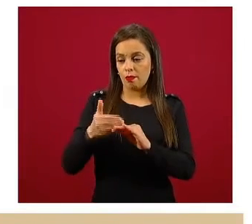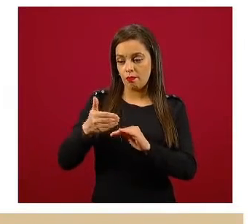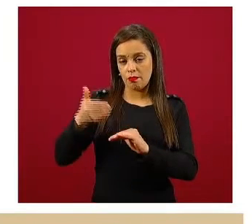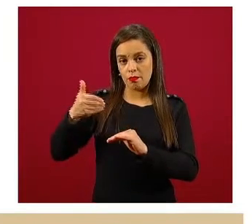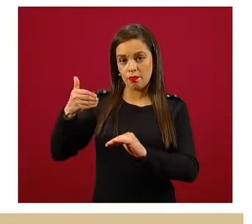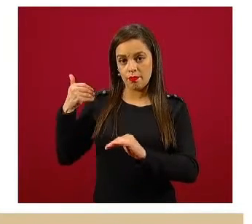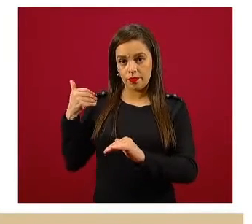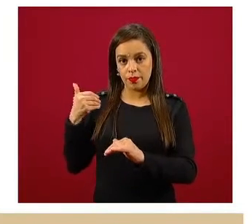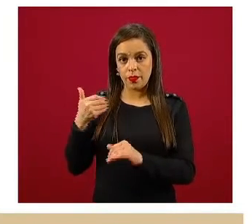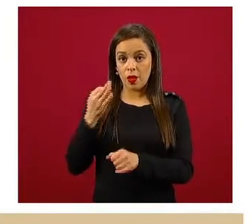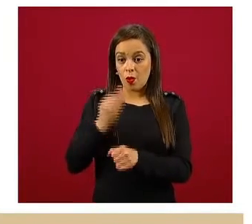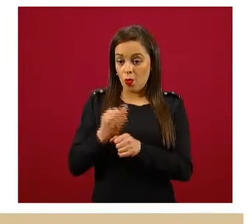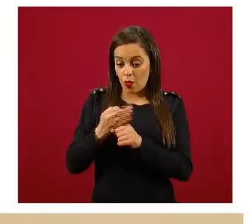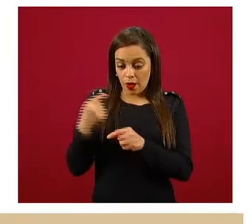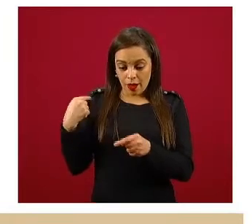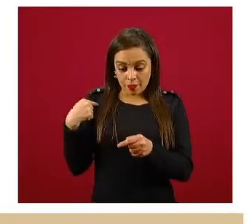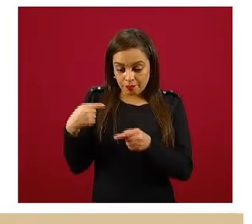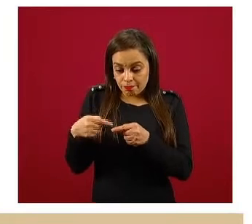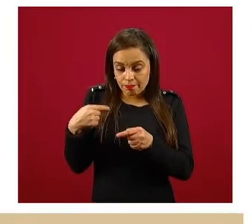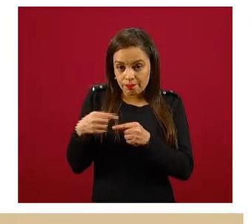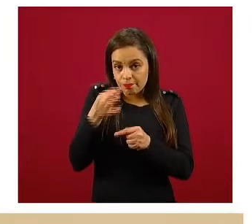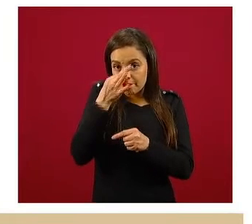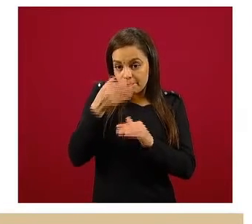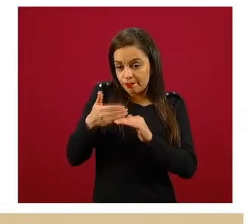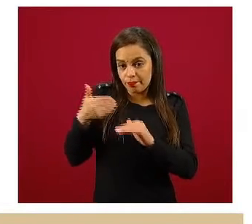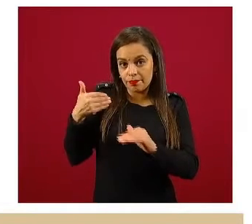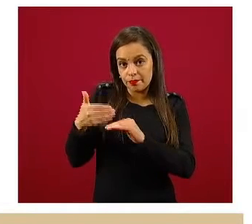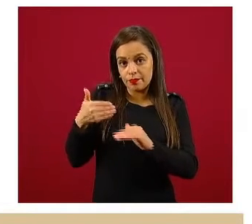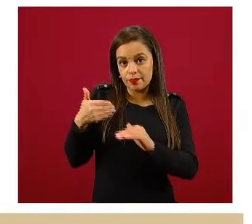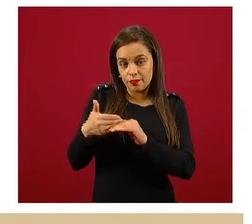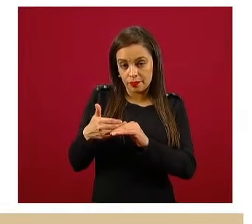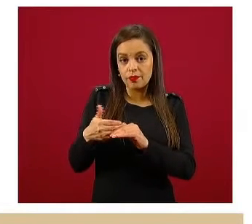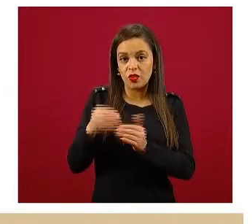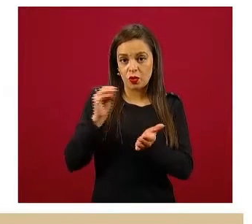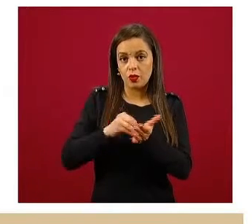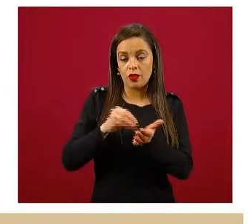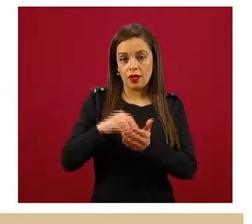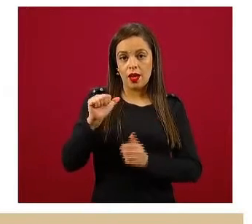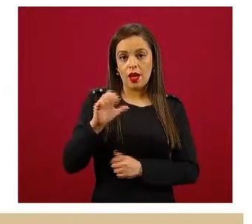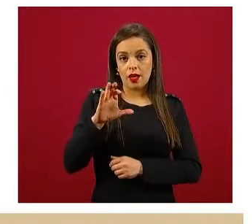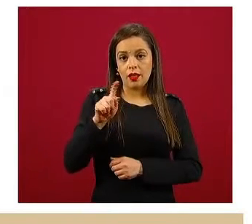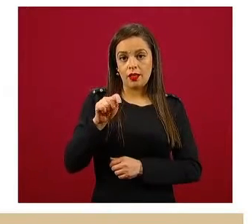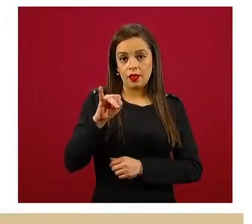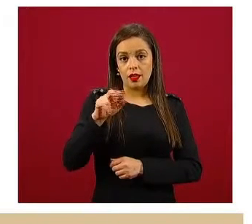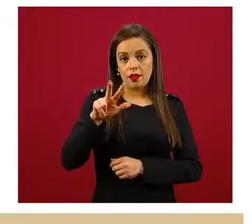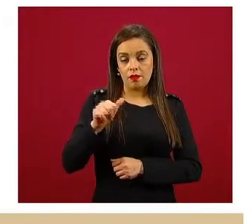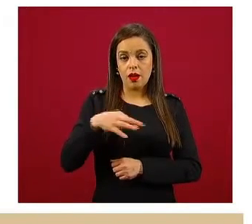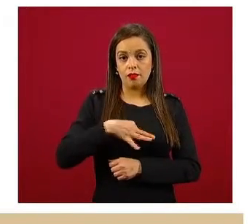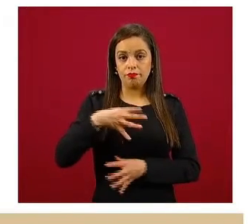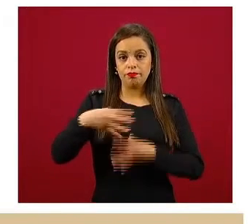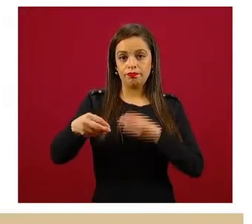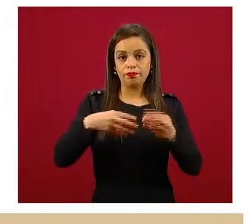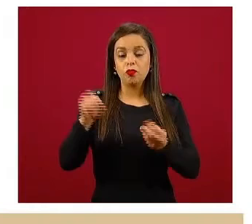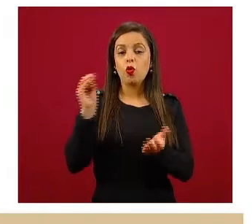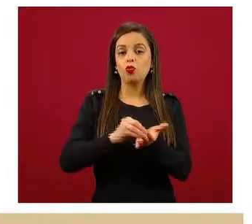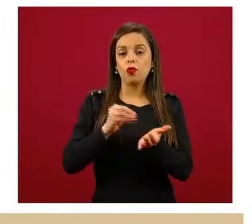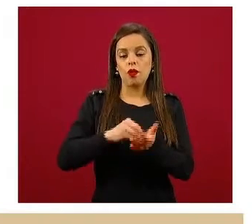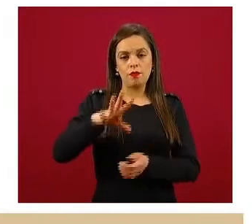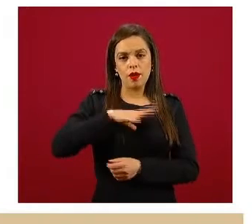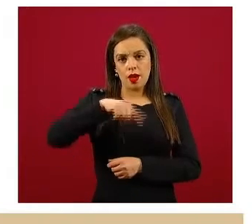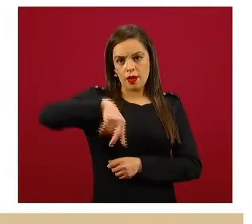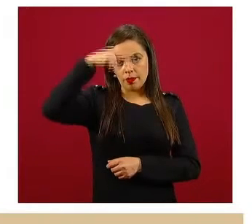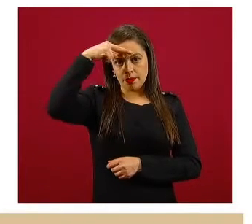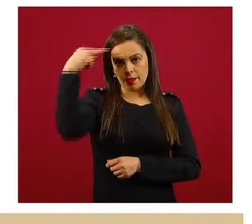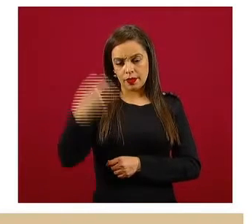es reciente, que es parte de la epidemia activa que estamos teniendo en México. Y en las siguientes diapositivas